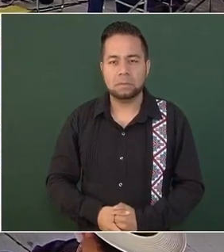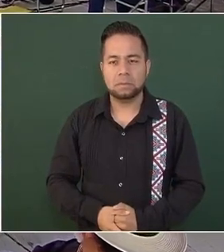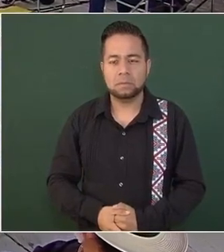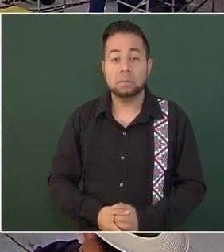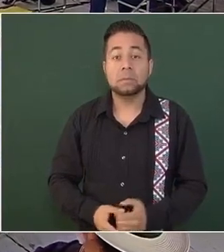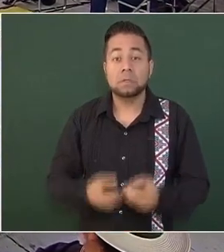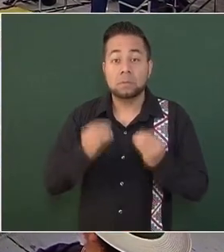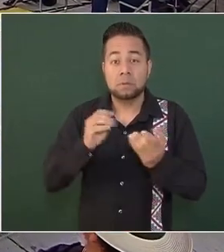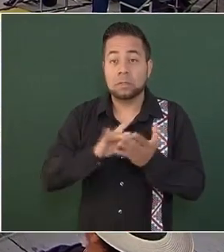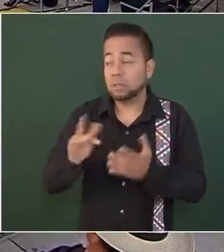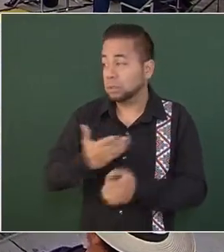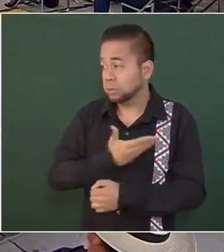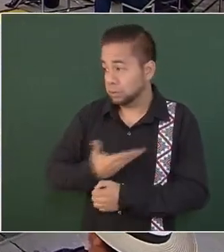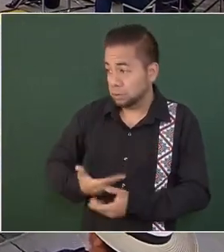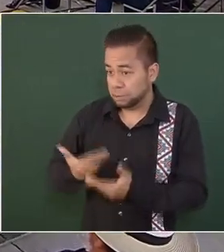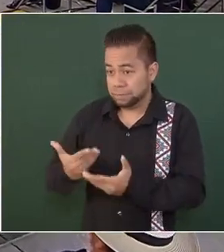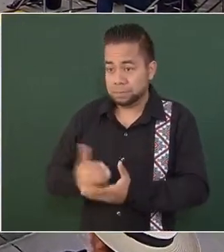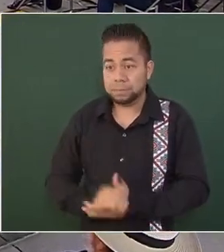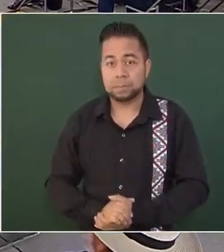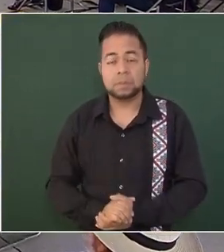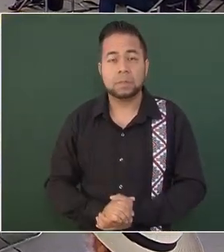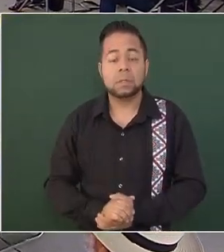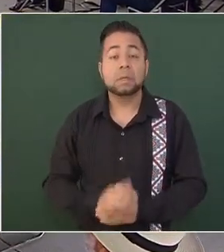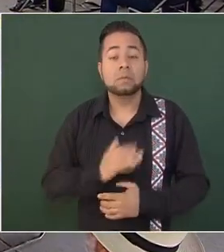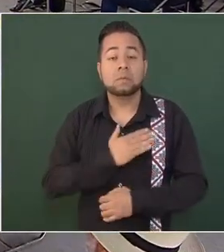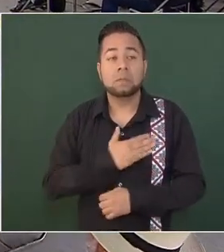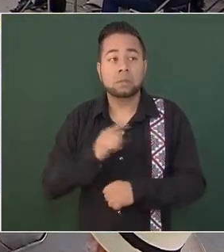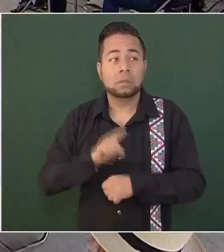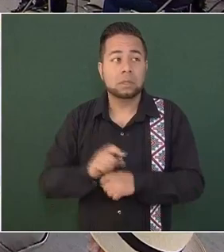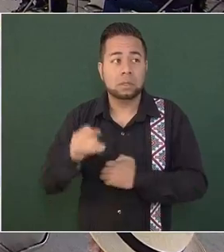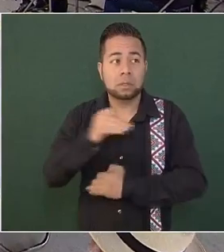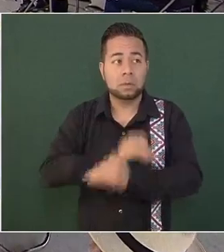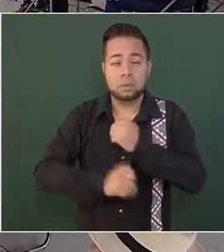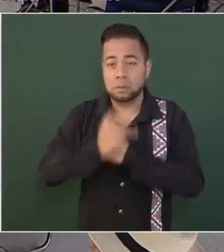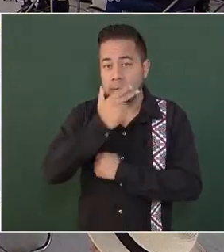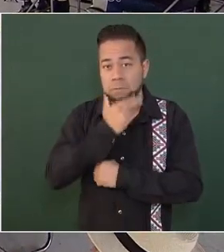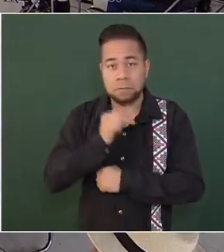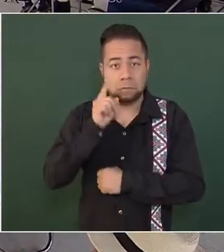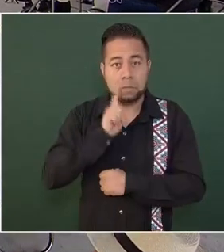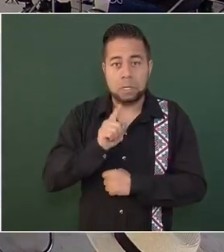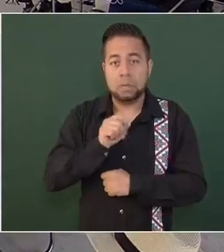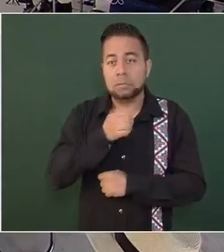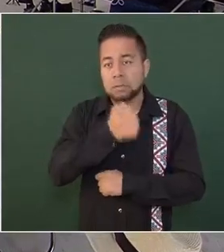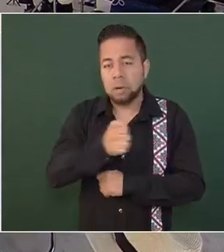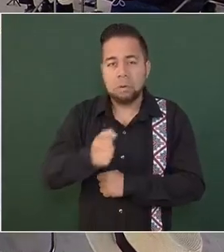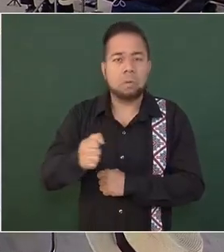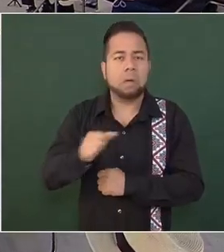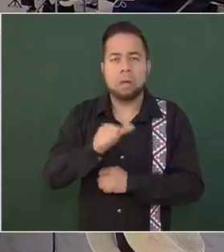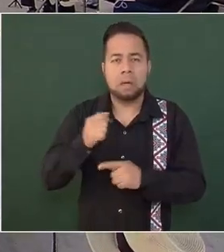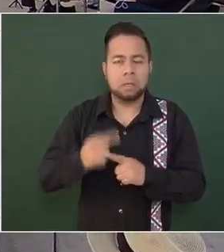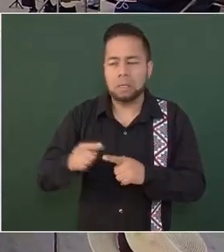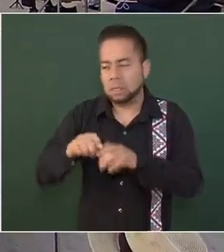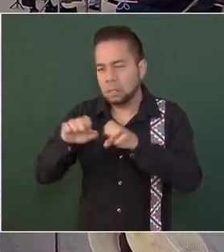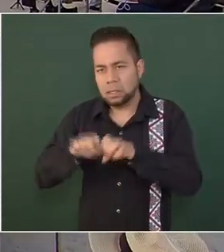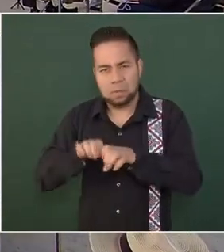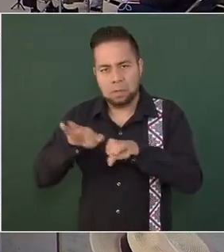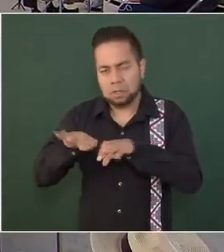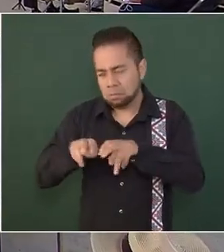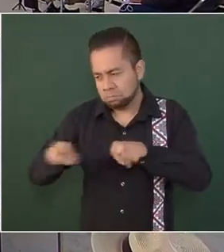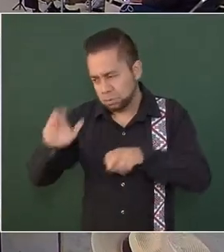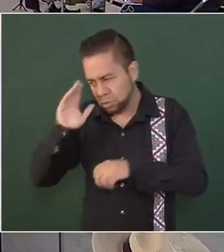Muchas gracias, señor presidente. Muy buenos días a todas y a todos. Saludo a los interantes de su gabinete.